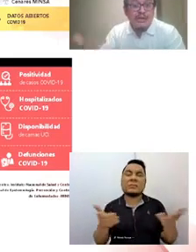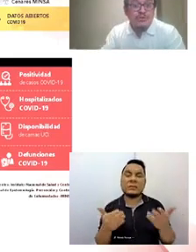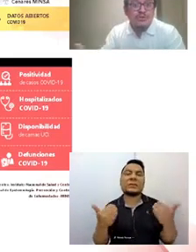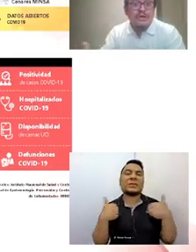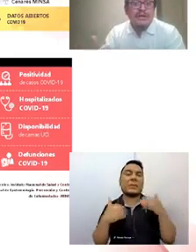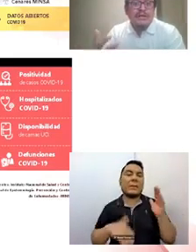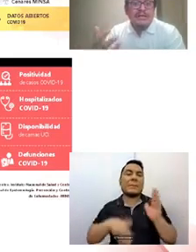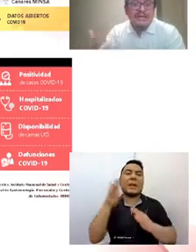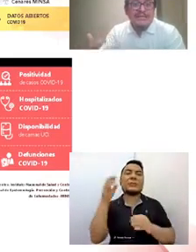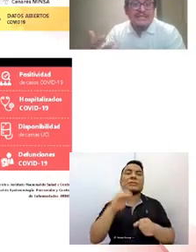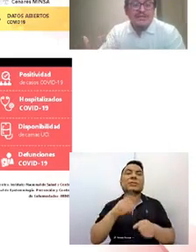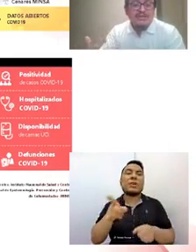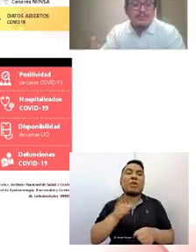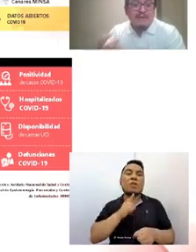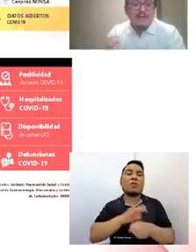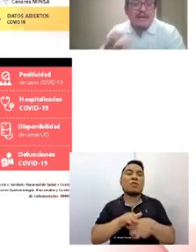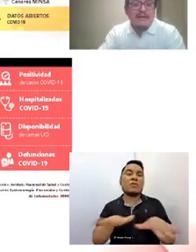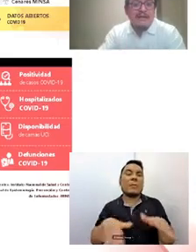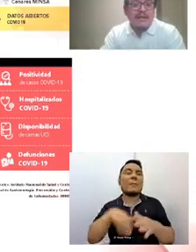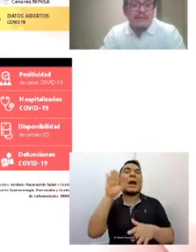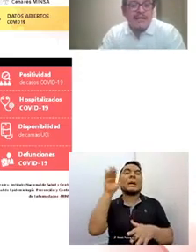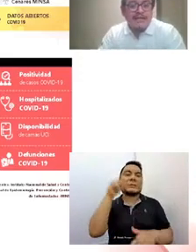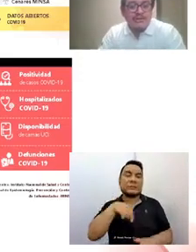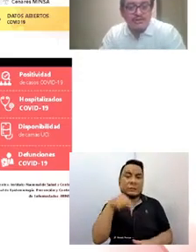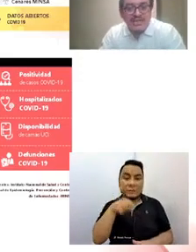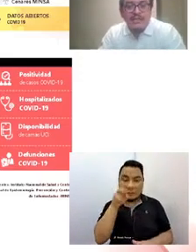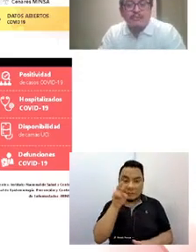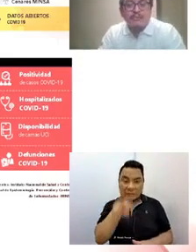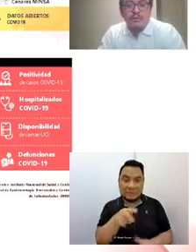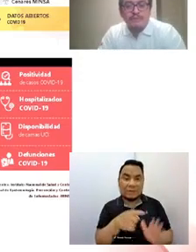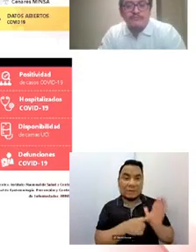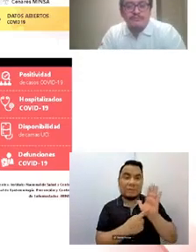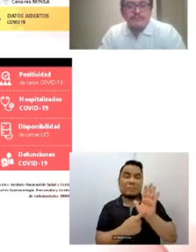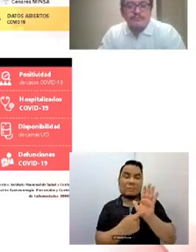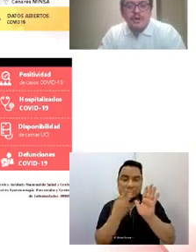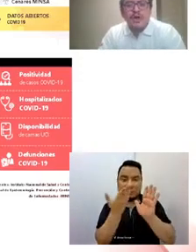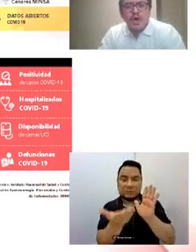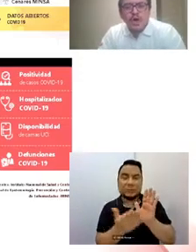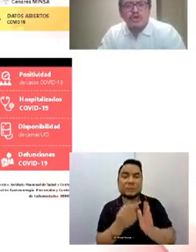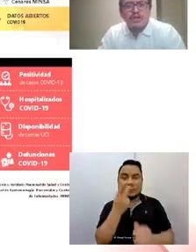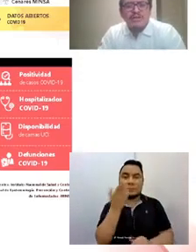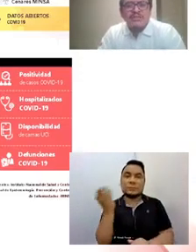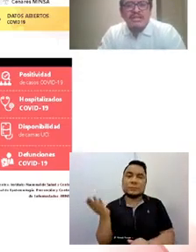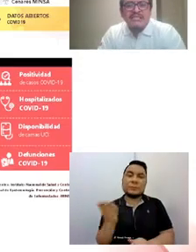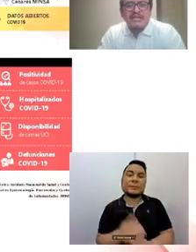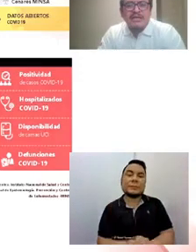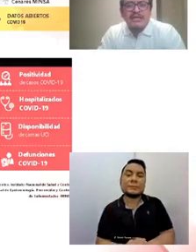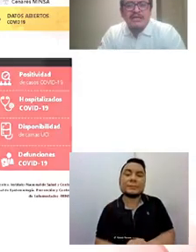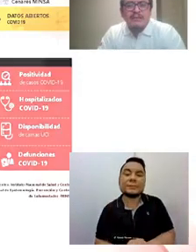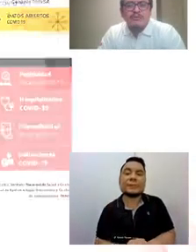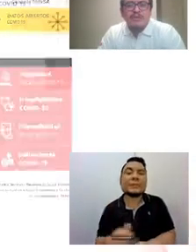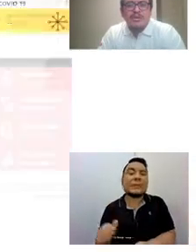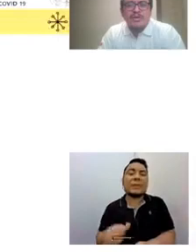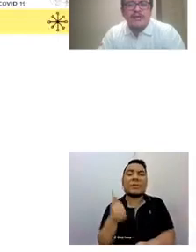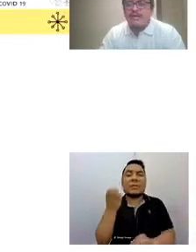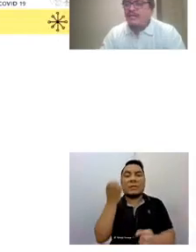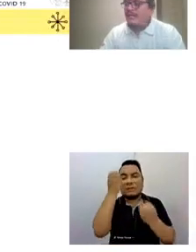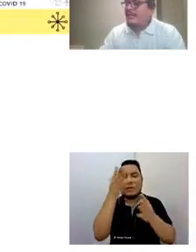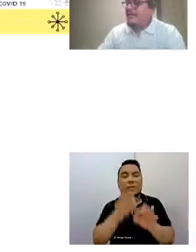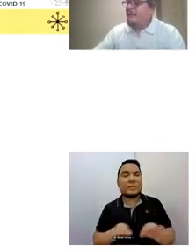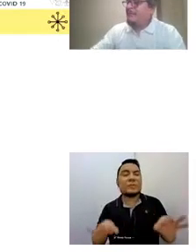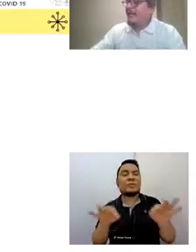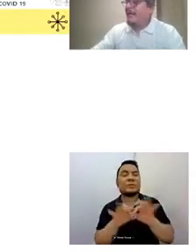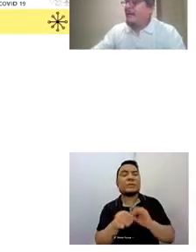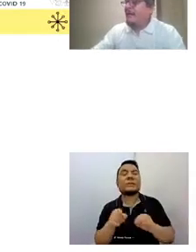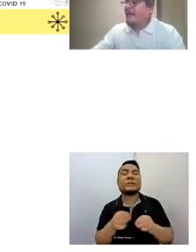más contagios y eso se va a reflejar al aplicar esto. Siguiente, por favor. Otro dato interesante que tenemos que